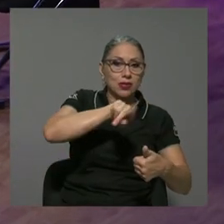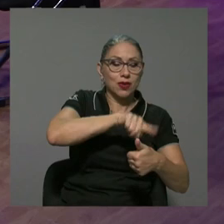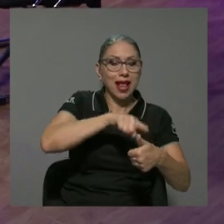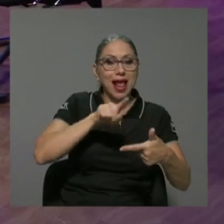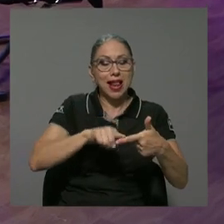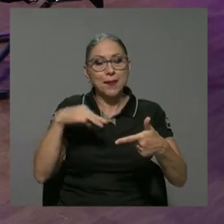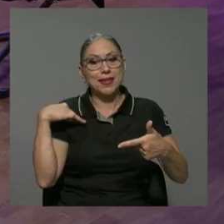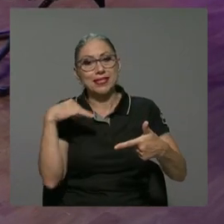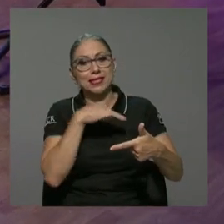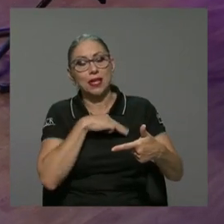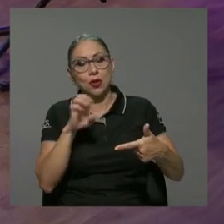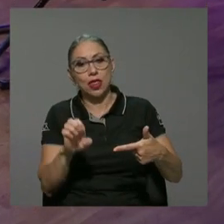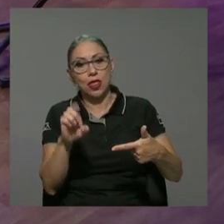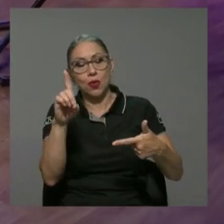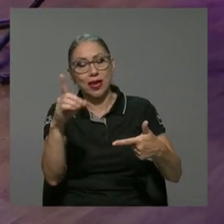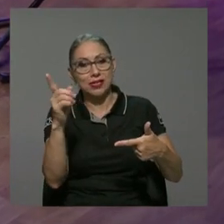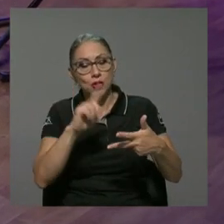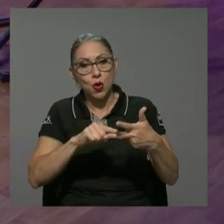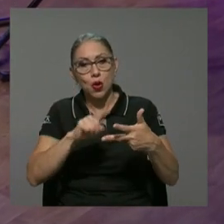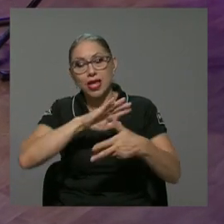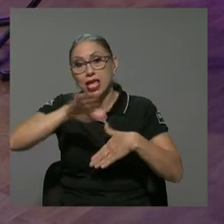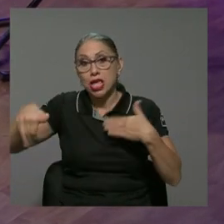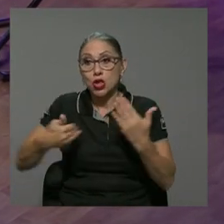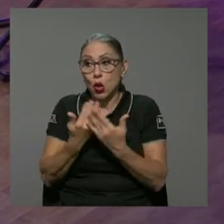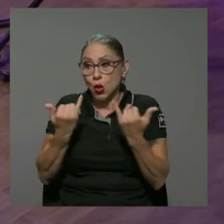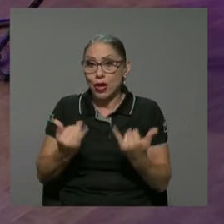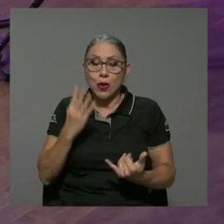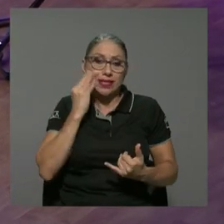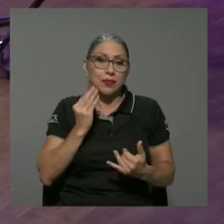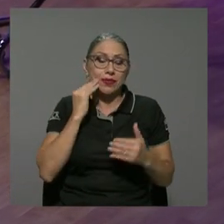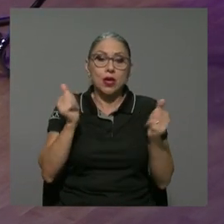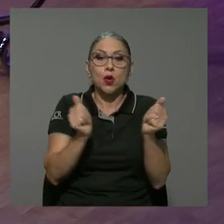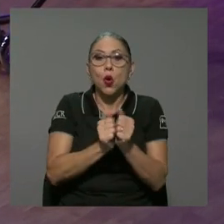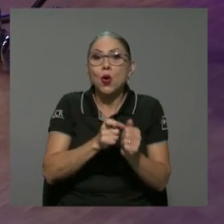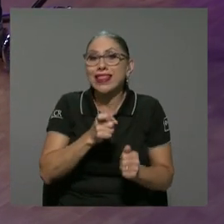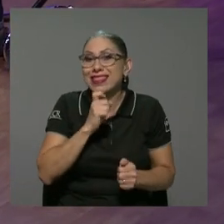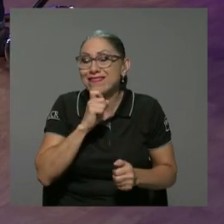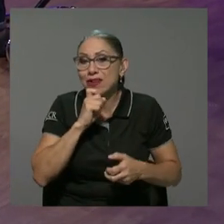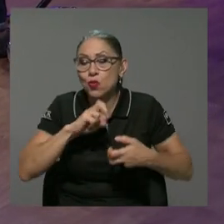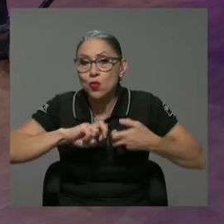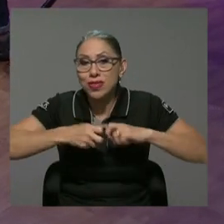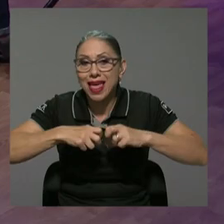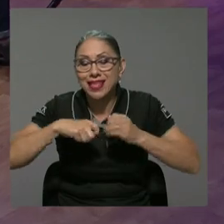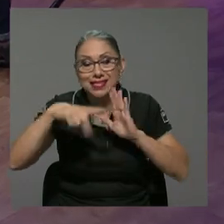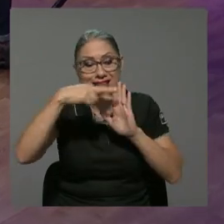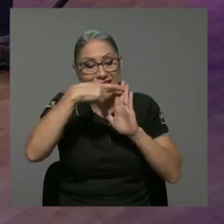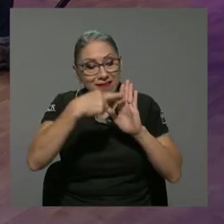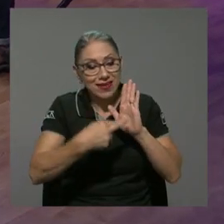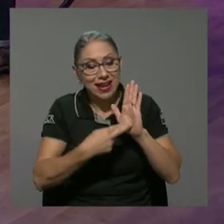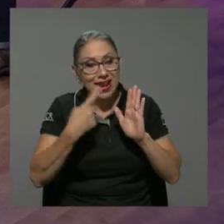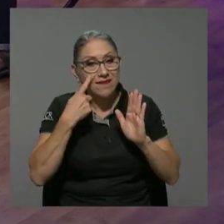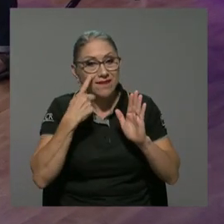Educación y todo lo que estamos viviendo con las dificultades de la regla fiscal que no permite invertir en lo que el país necesita.